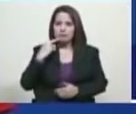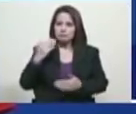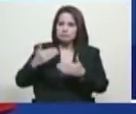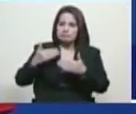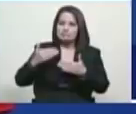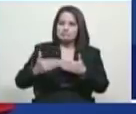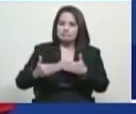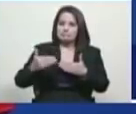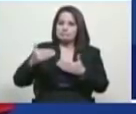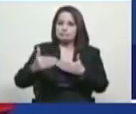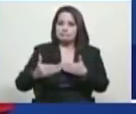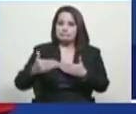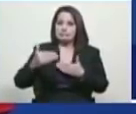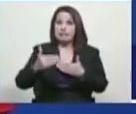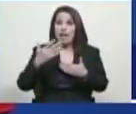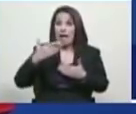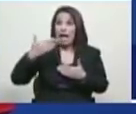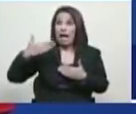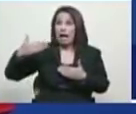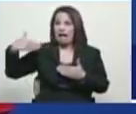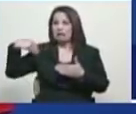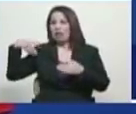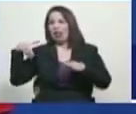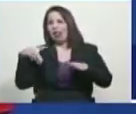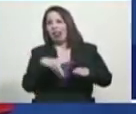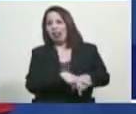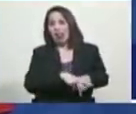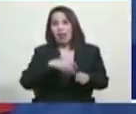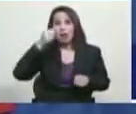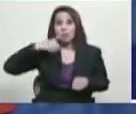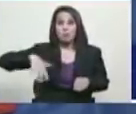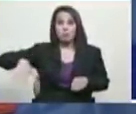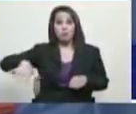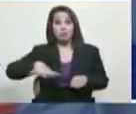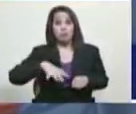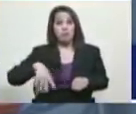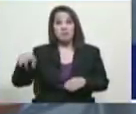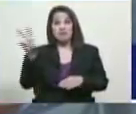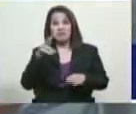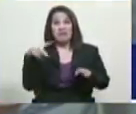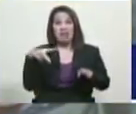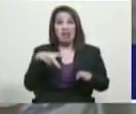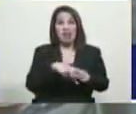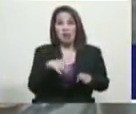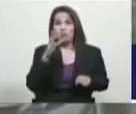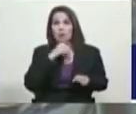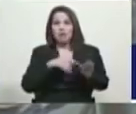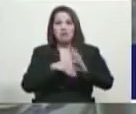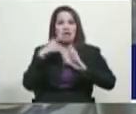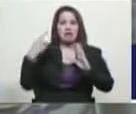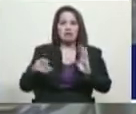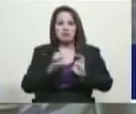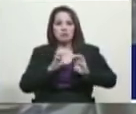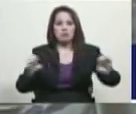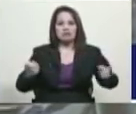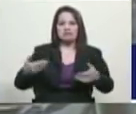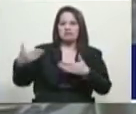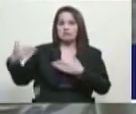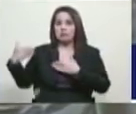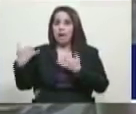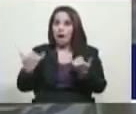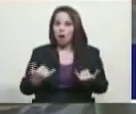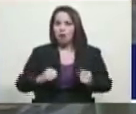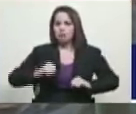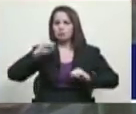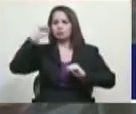oscurantismo que significó haber excluido al pueblo venezolano de su derecho a la educación. Hoy celebramos este triunfo,